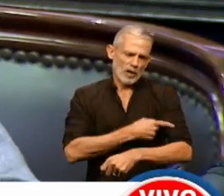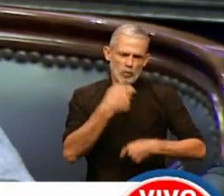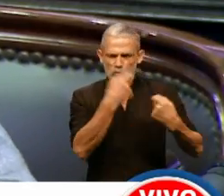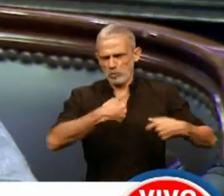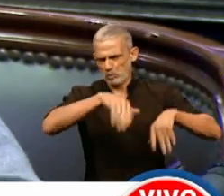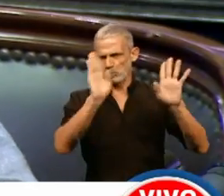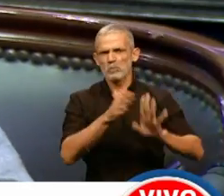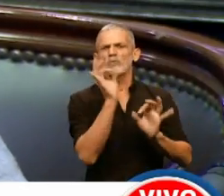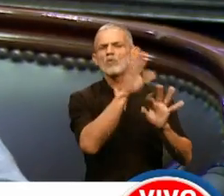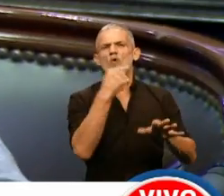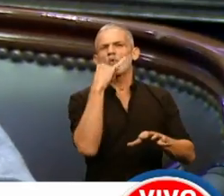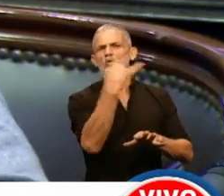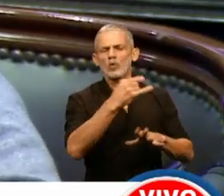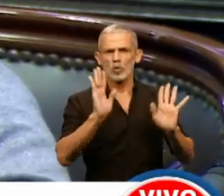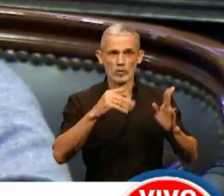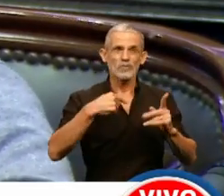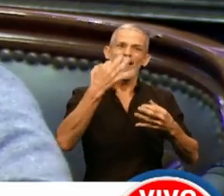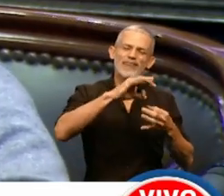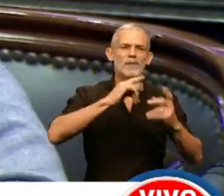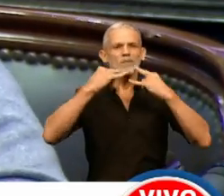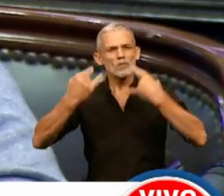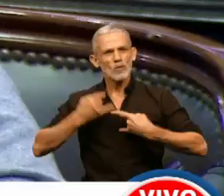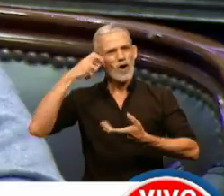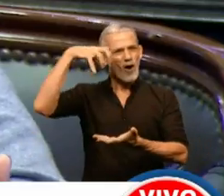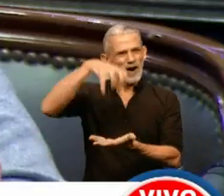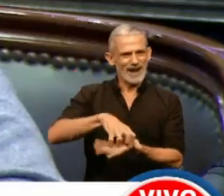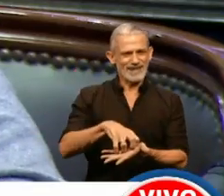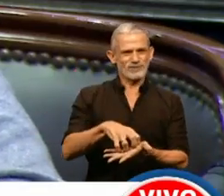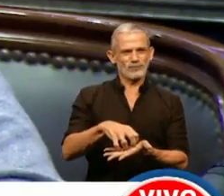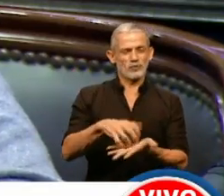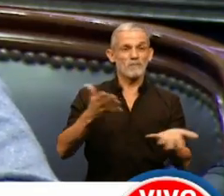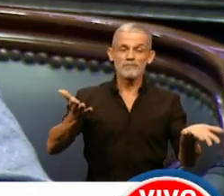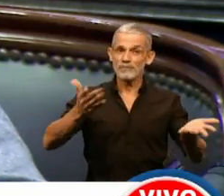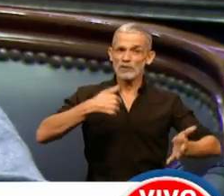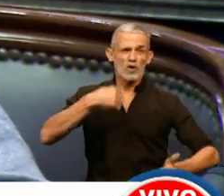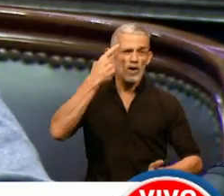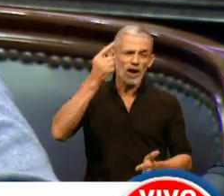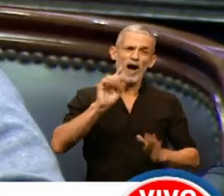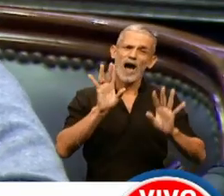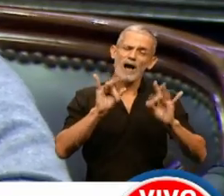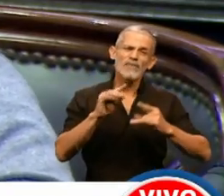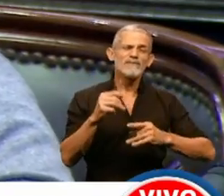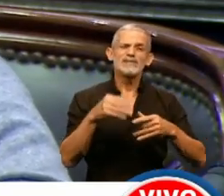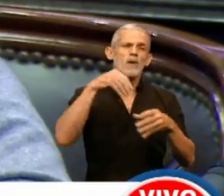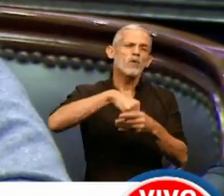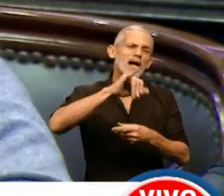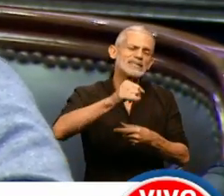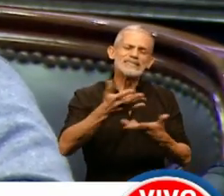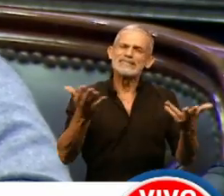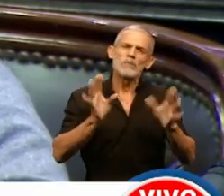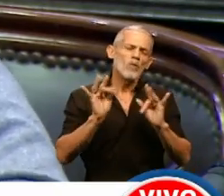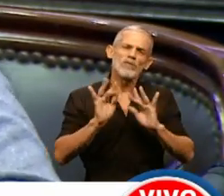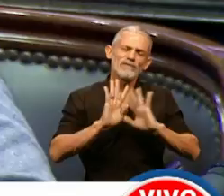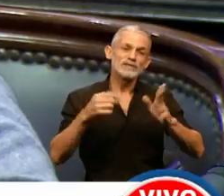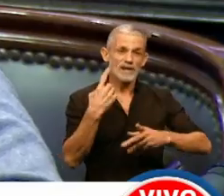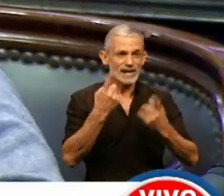atribuciones que tiene este poder legislativo por esto me parece que se hace difícil acompañar este proyecto